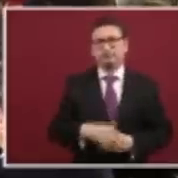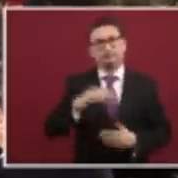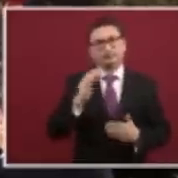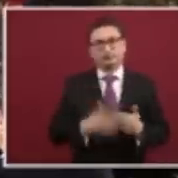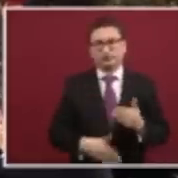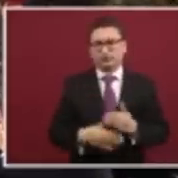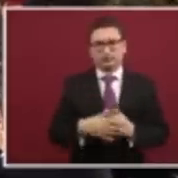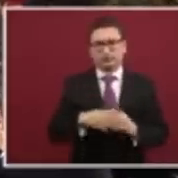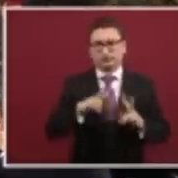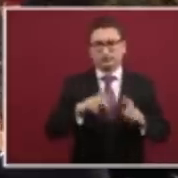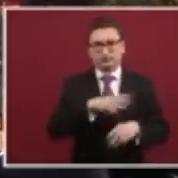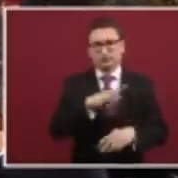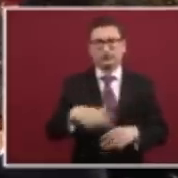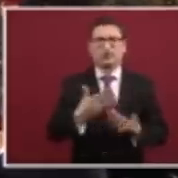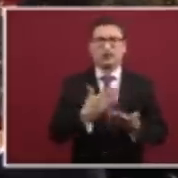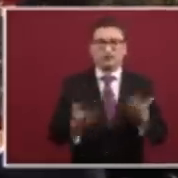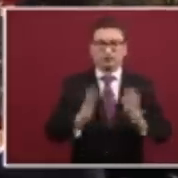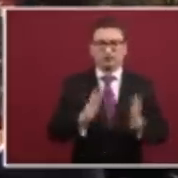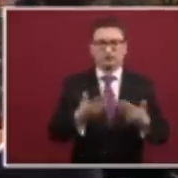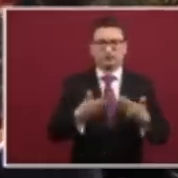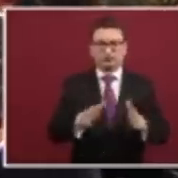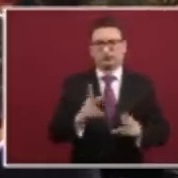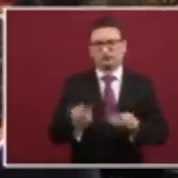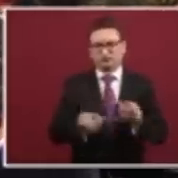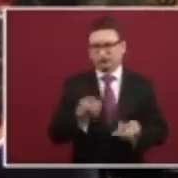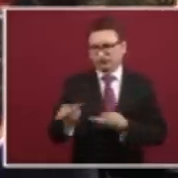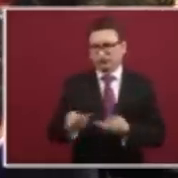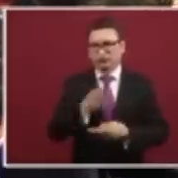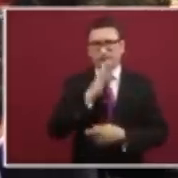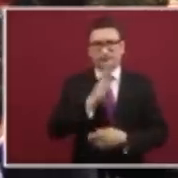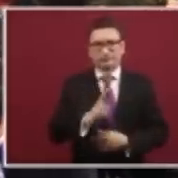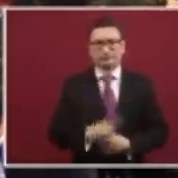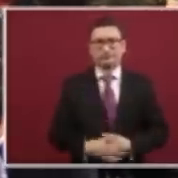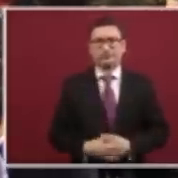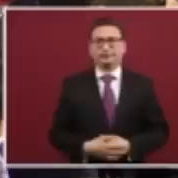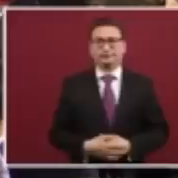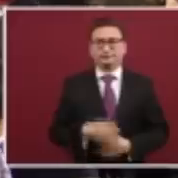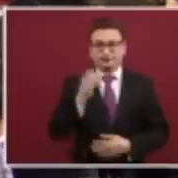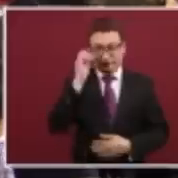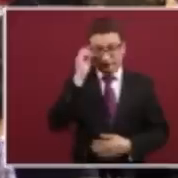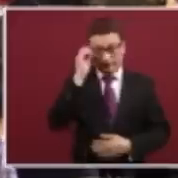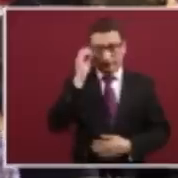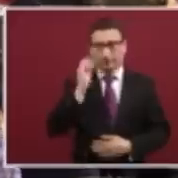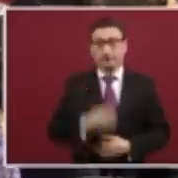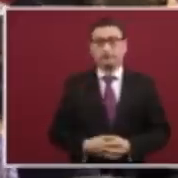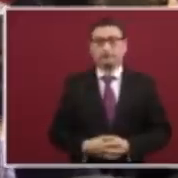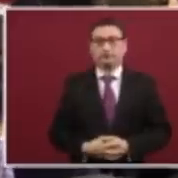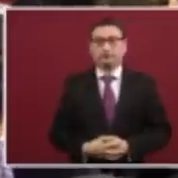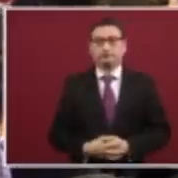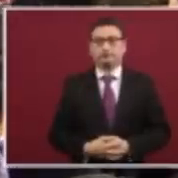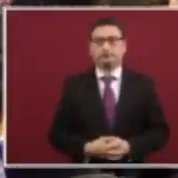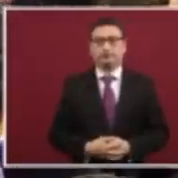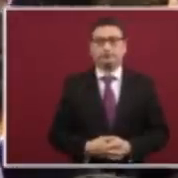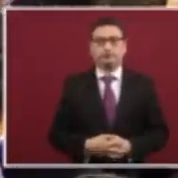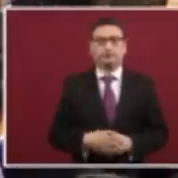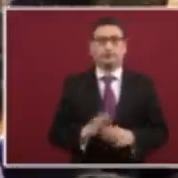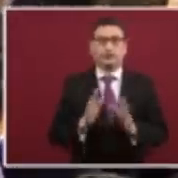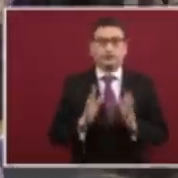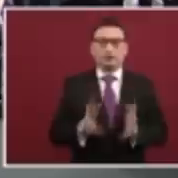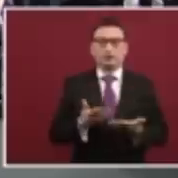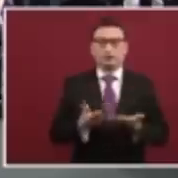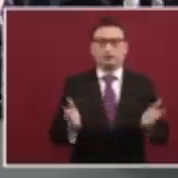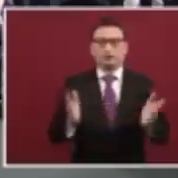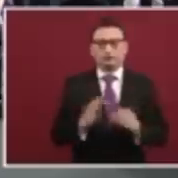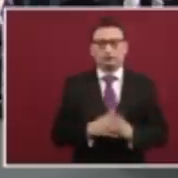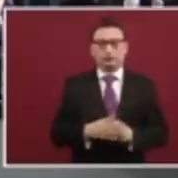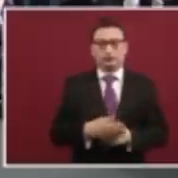en lo general y ahora sí abrimos para preguntas y respuestas. Nos vamos a ir, les tocó ahora